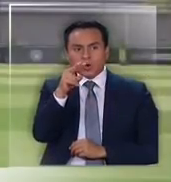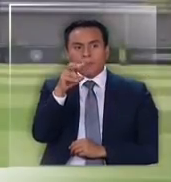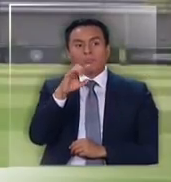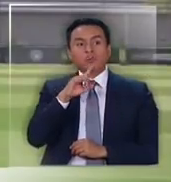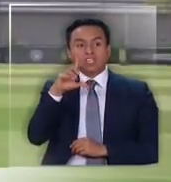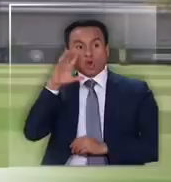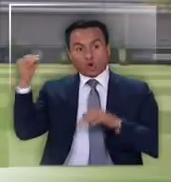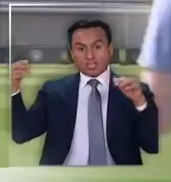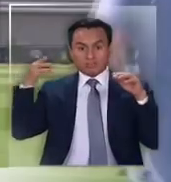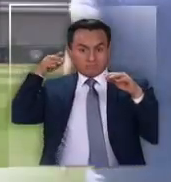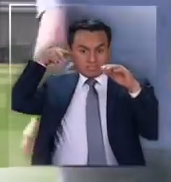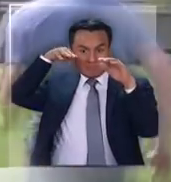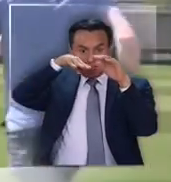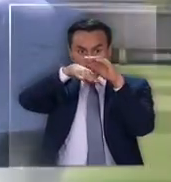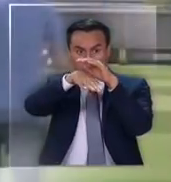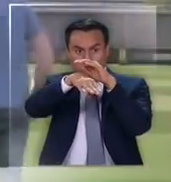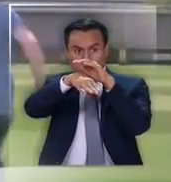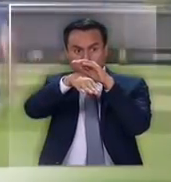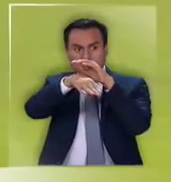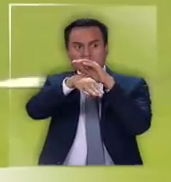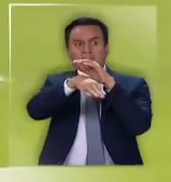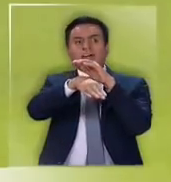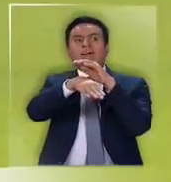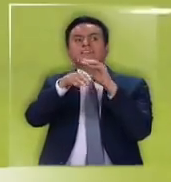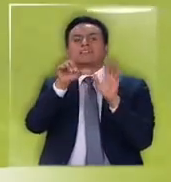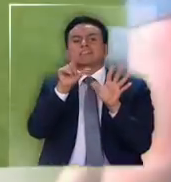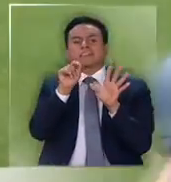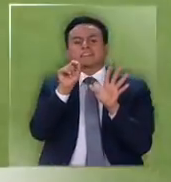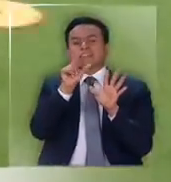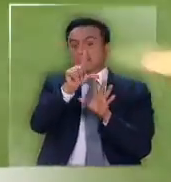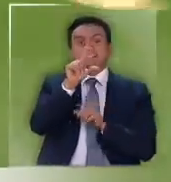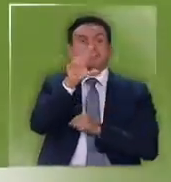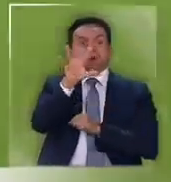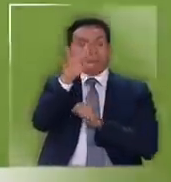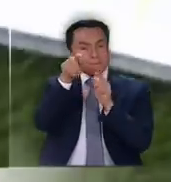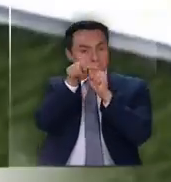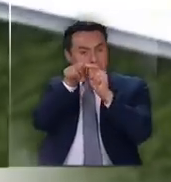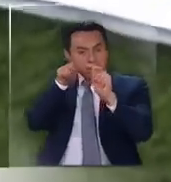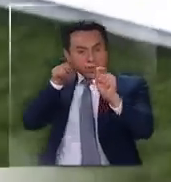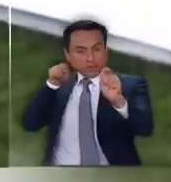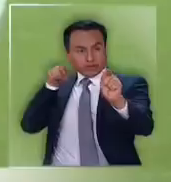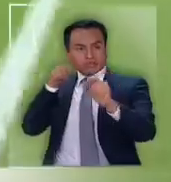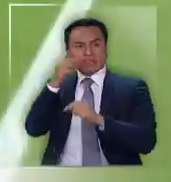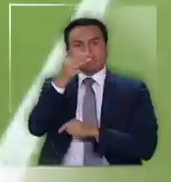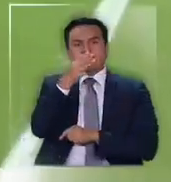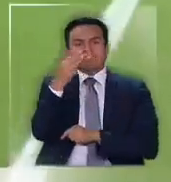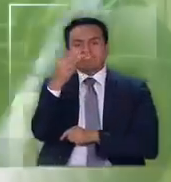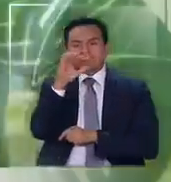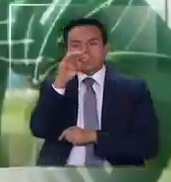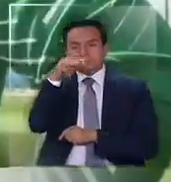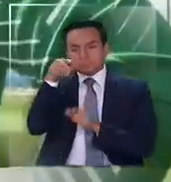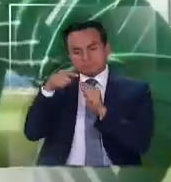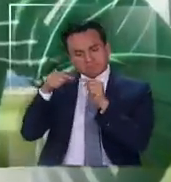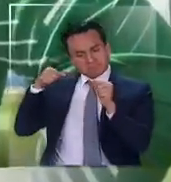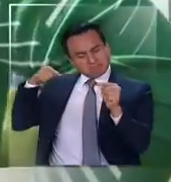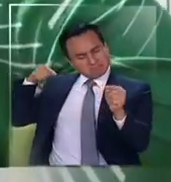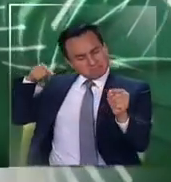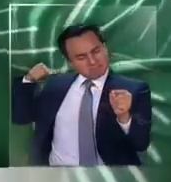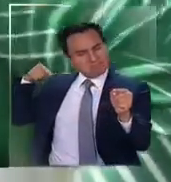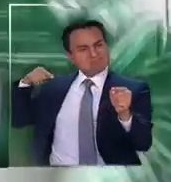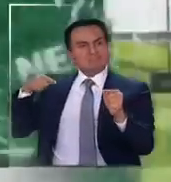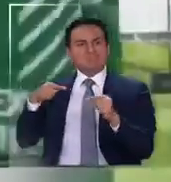pórtico hizo un lanzamiento de meta de 75 metros y 33 centímetros. Algo que